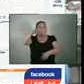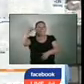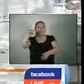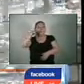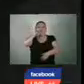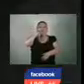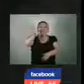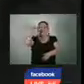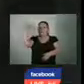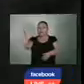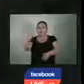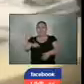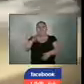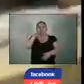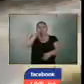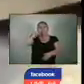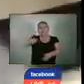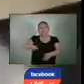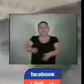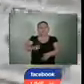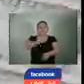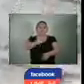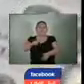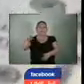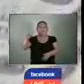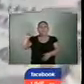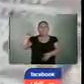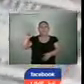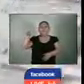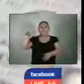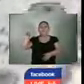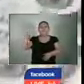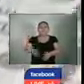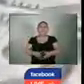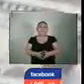y Ucrania. Dani Guarita, Noticiero Hechos.